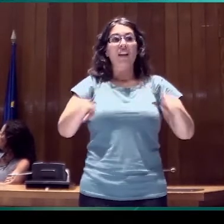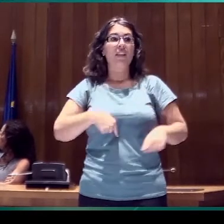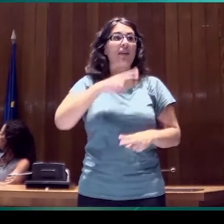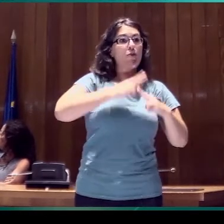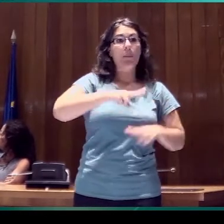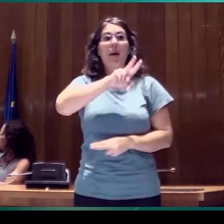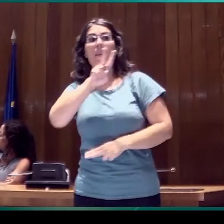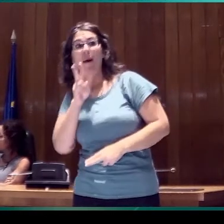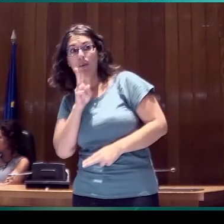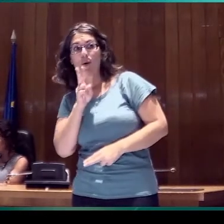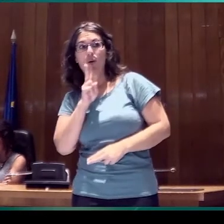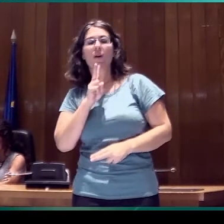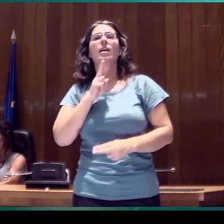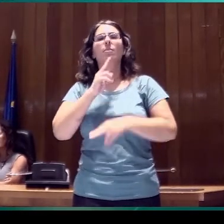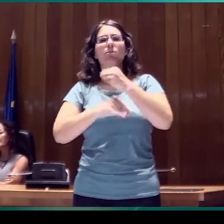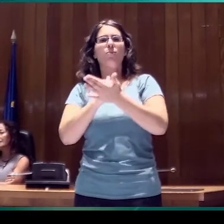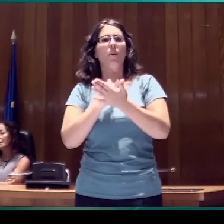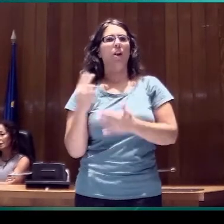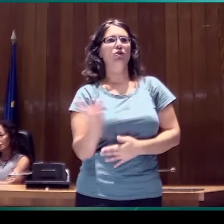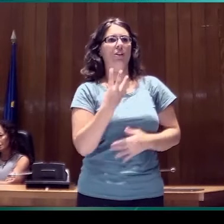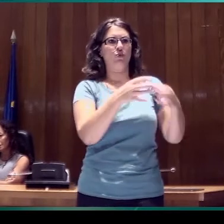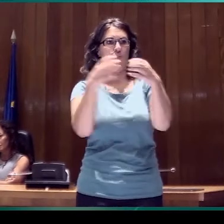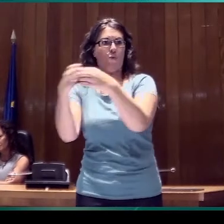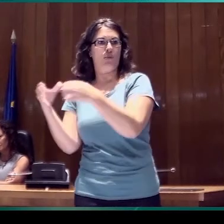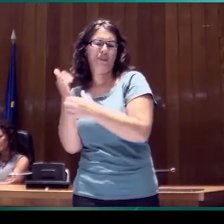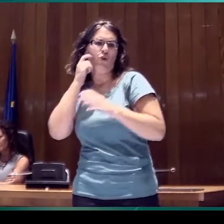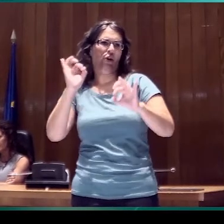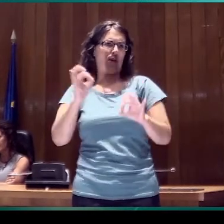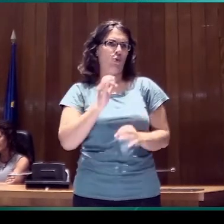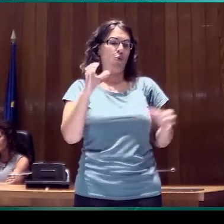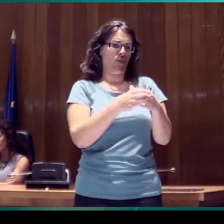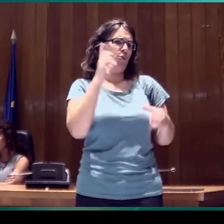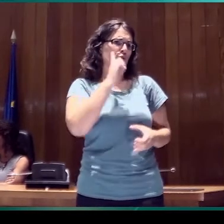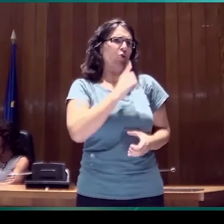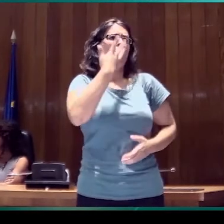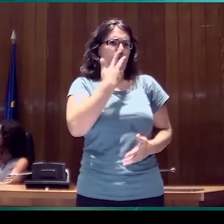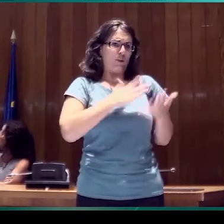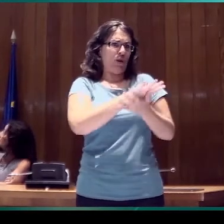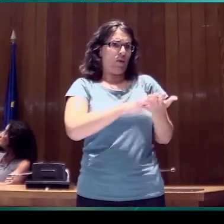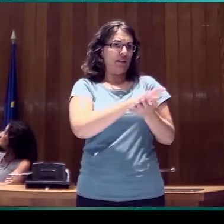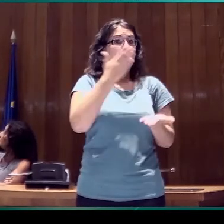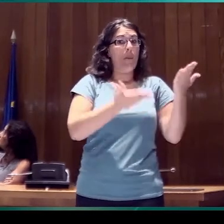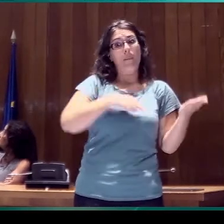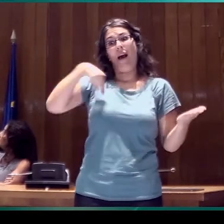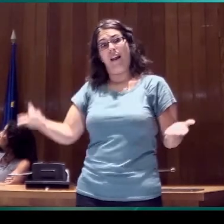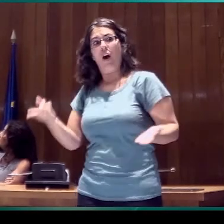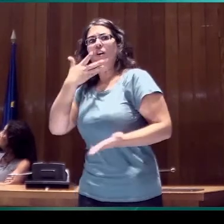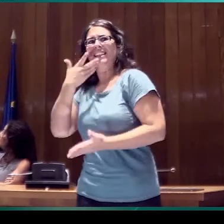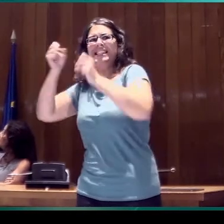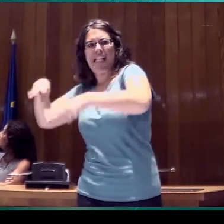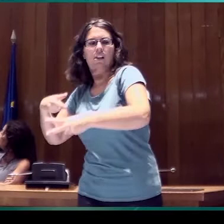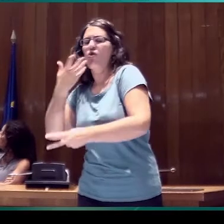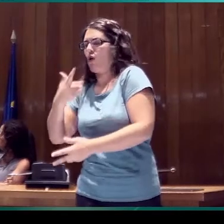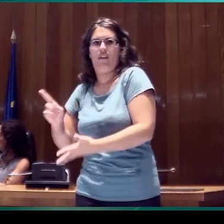entre los tres grupos. Y concretamente entre los grupos de sordos con conocimiento de lengua de signos y del grupo de oyentes sin conocimiento de lengua de signos.